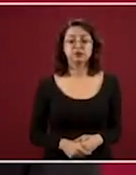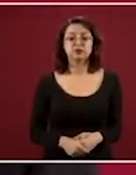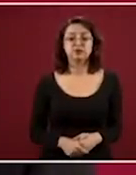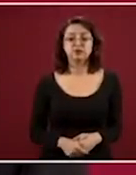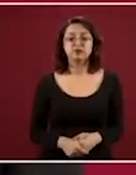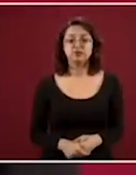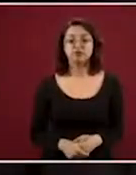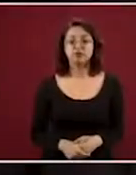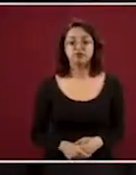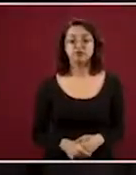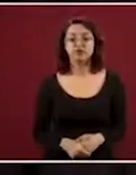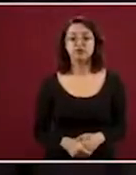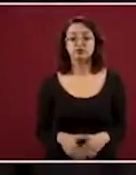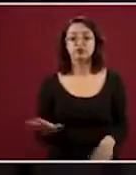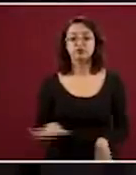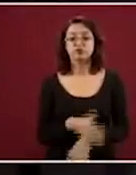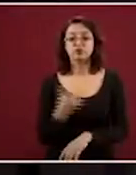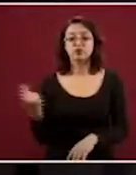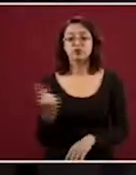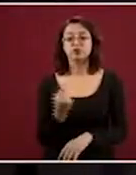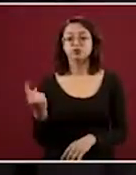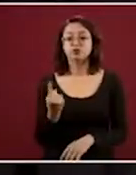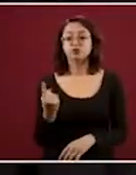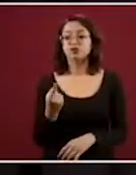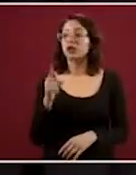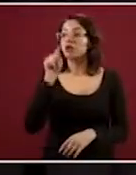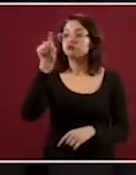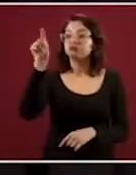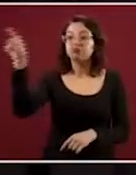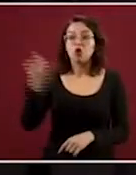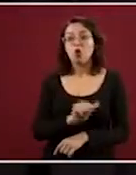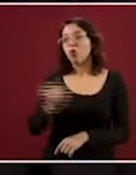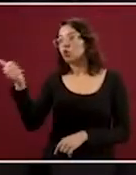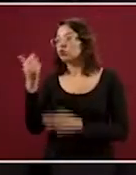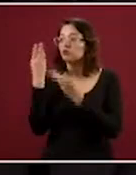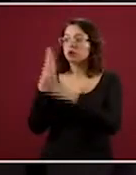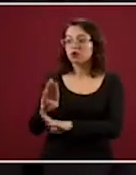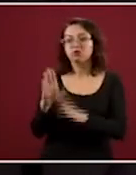¿Dónde hay menos infraestructura?